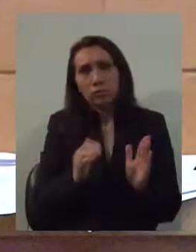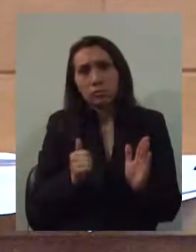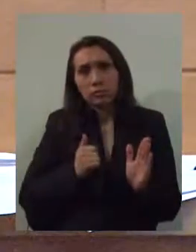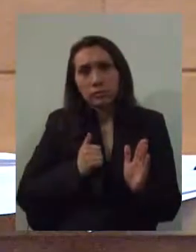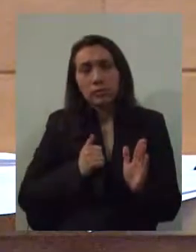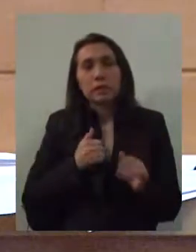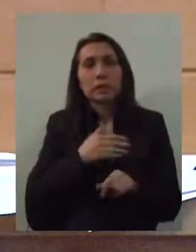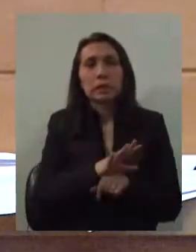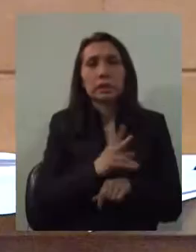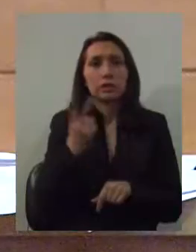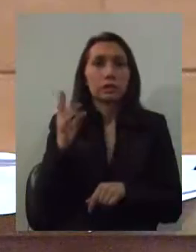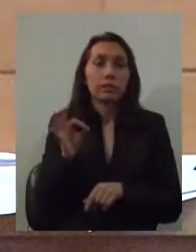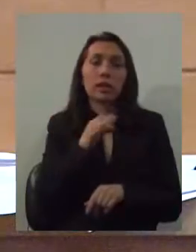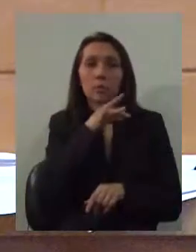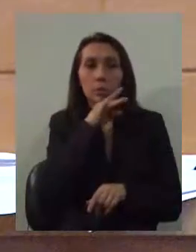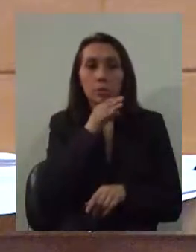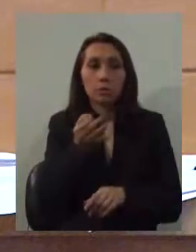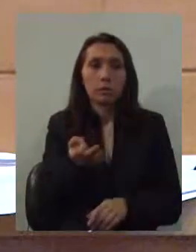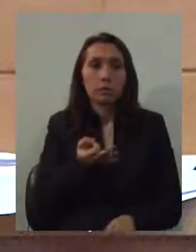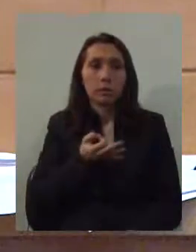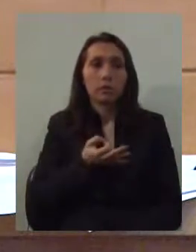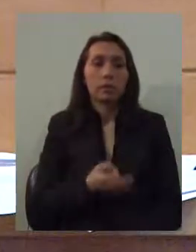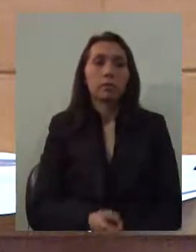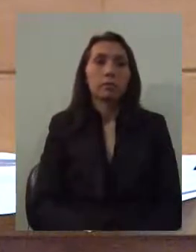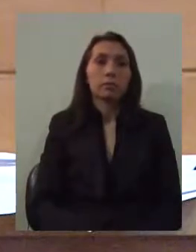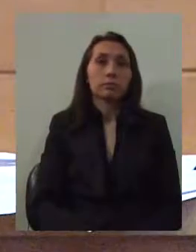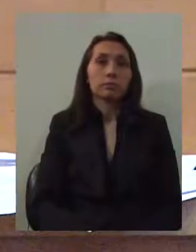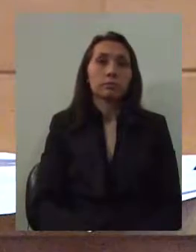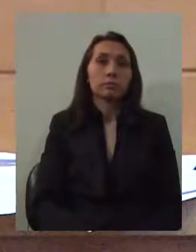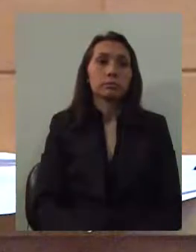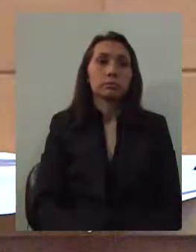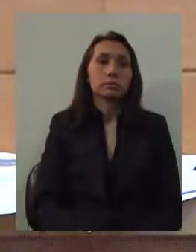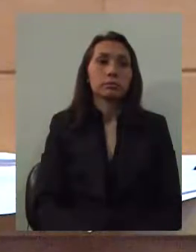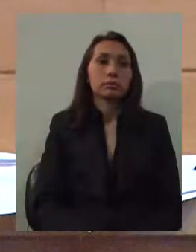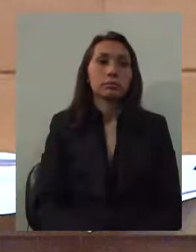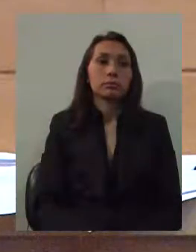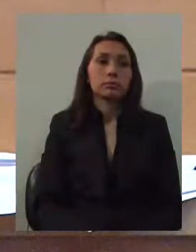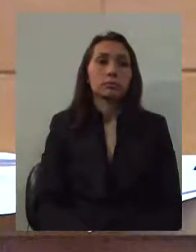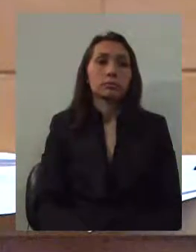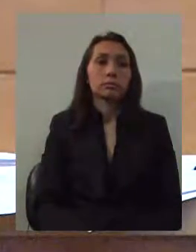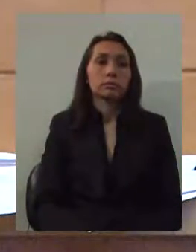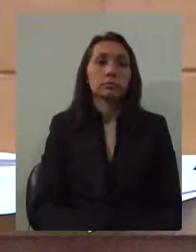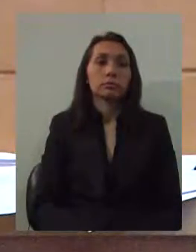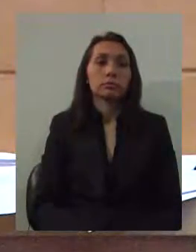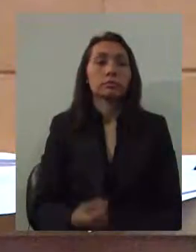a los 15 a 20 minutos que se me han concedido.